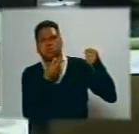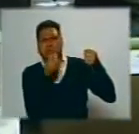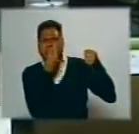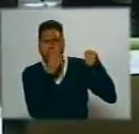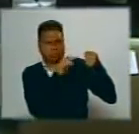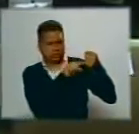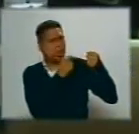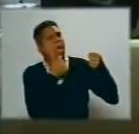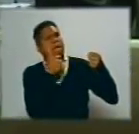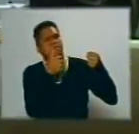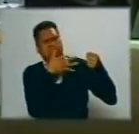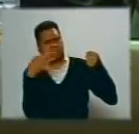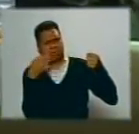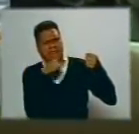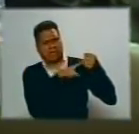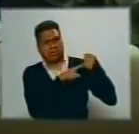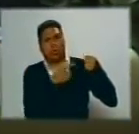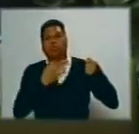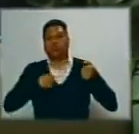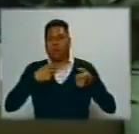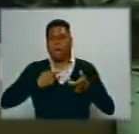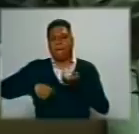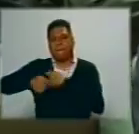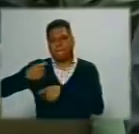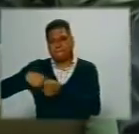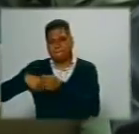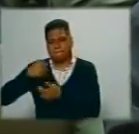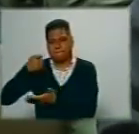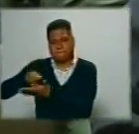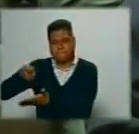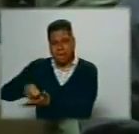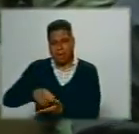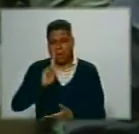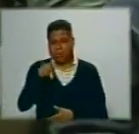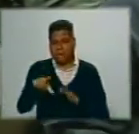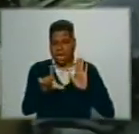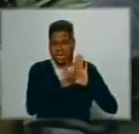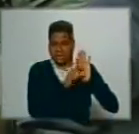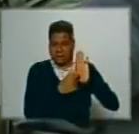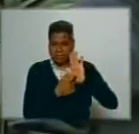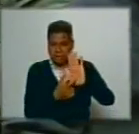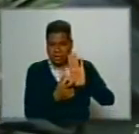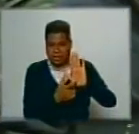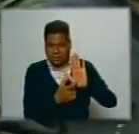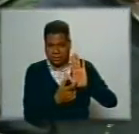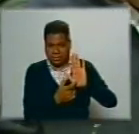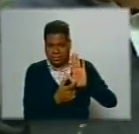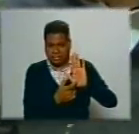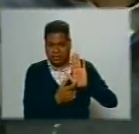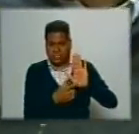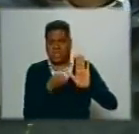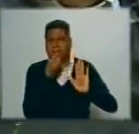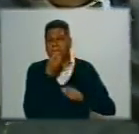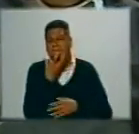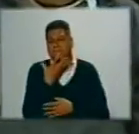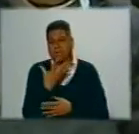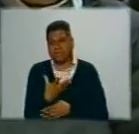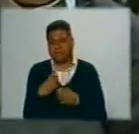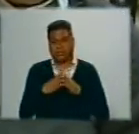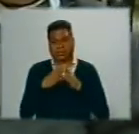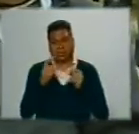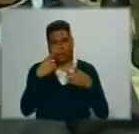recibiendo, por lo cual está pagando. Es una ley también que va a darle beneficios de